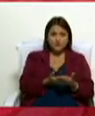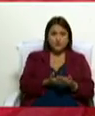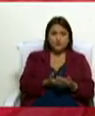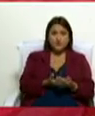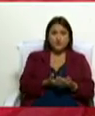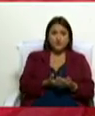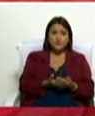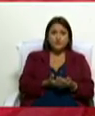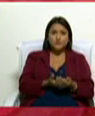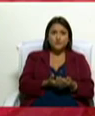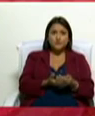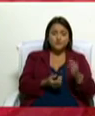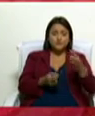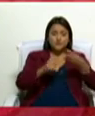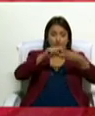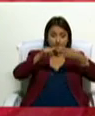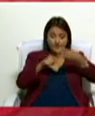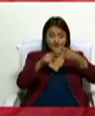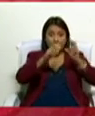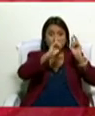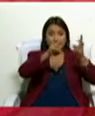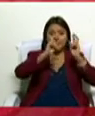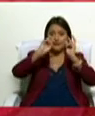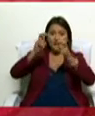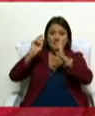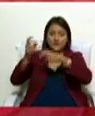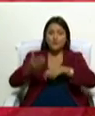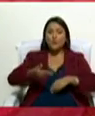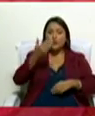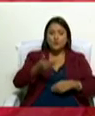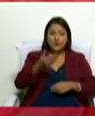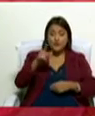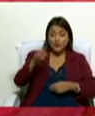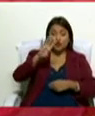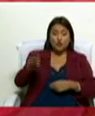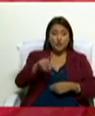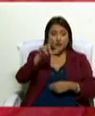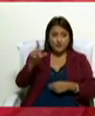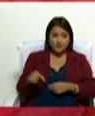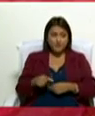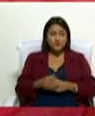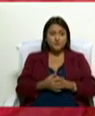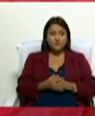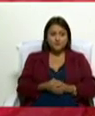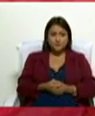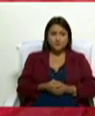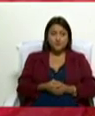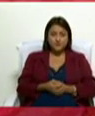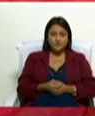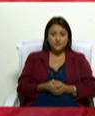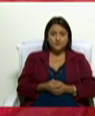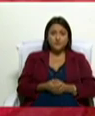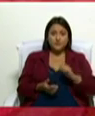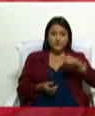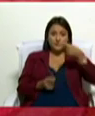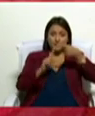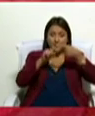menos tres temas de Gran importancia para esa zona primero